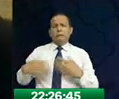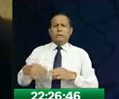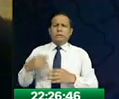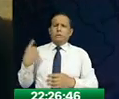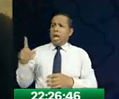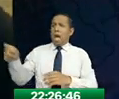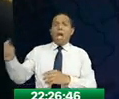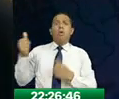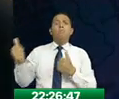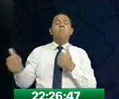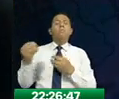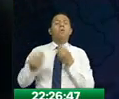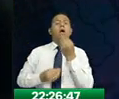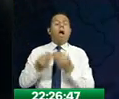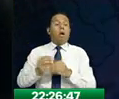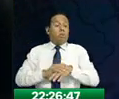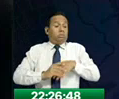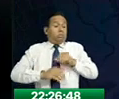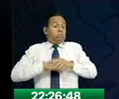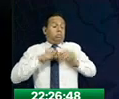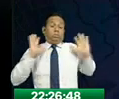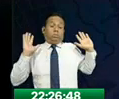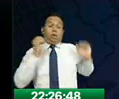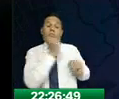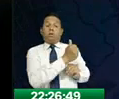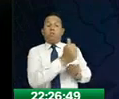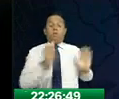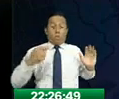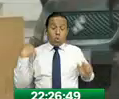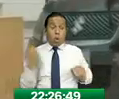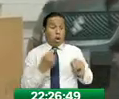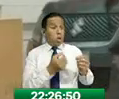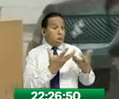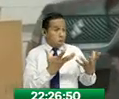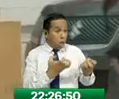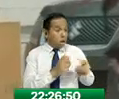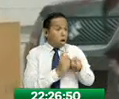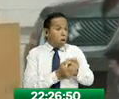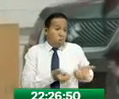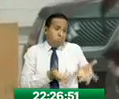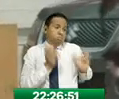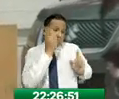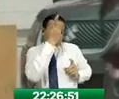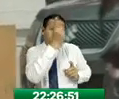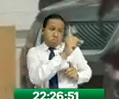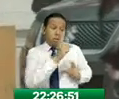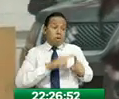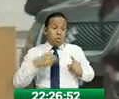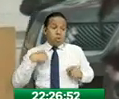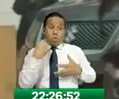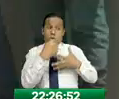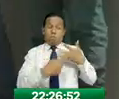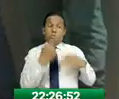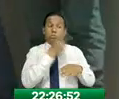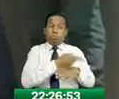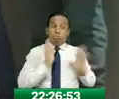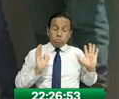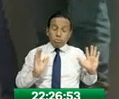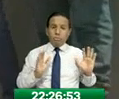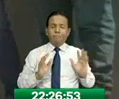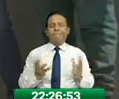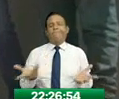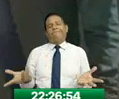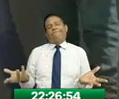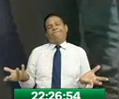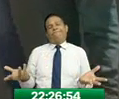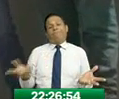las manos. Dijeron, ustedes resuelven, pero nosotros ponemos las condiciones. Mientras que la población portovejense trata de cuidarse y también